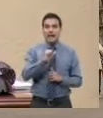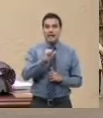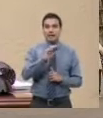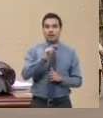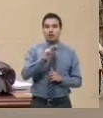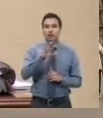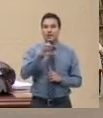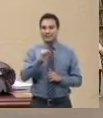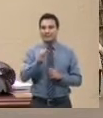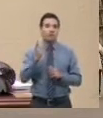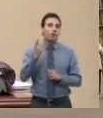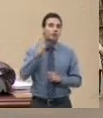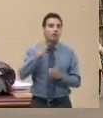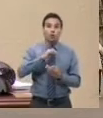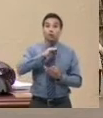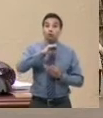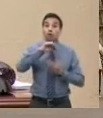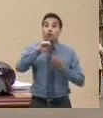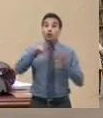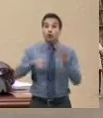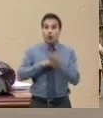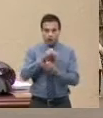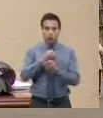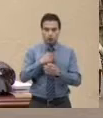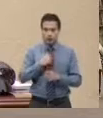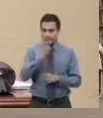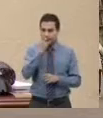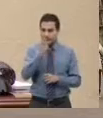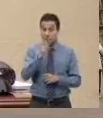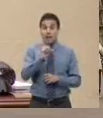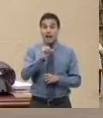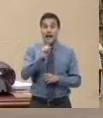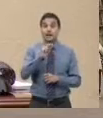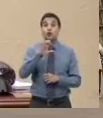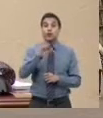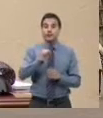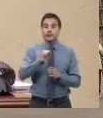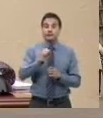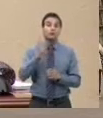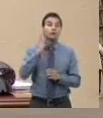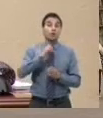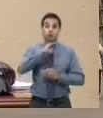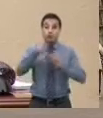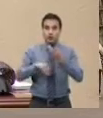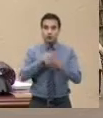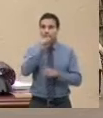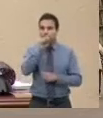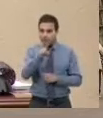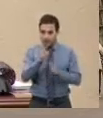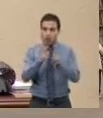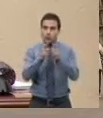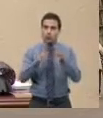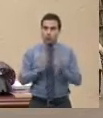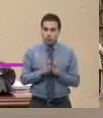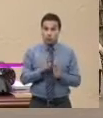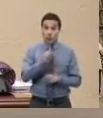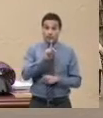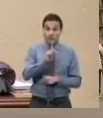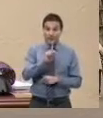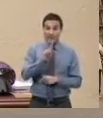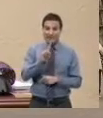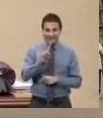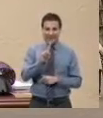políticos, repito, todos los actores políticos, entre ellos el Partido Verde Ecologista de México,